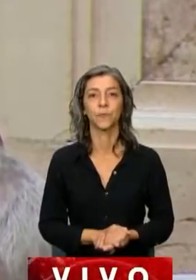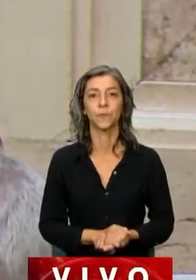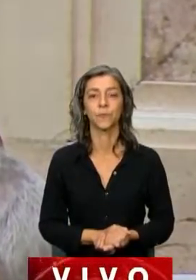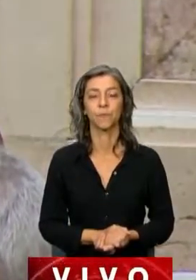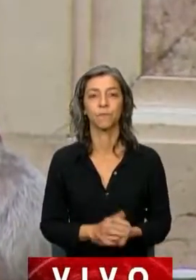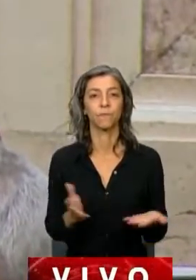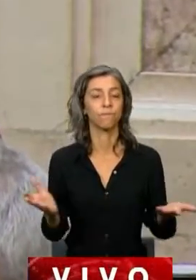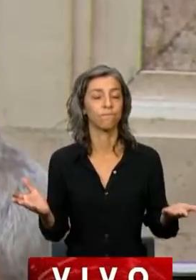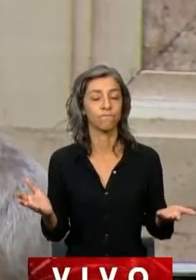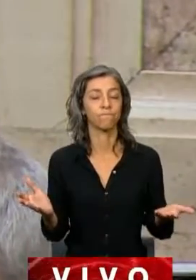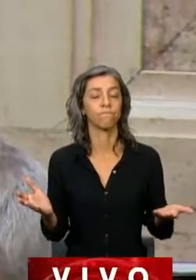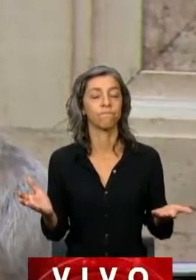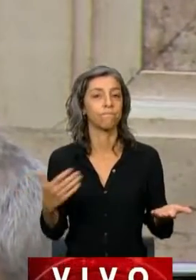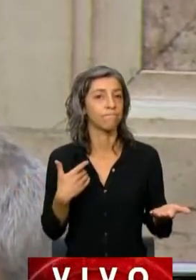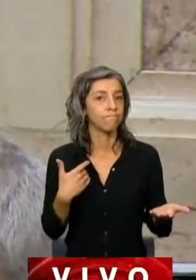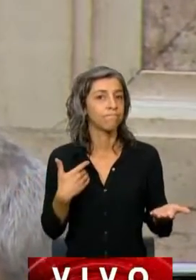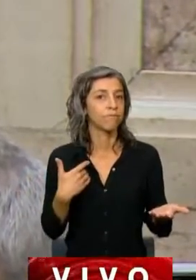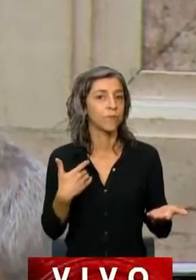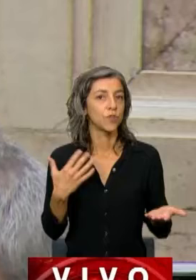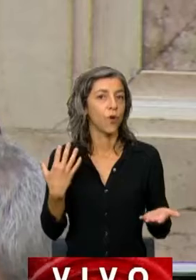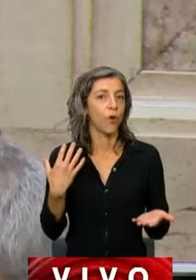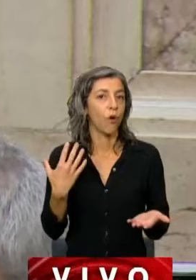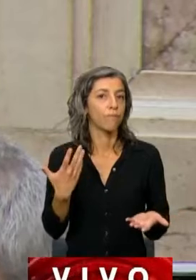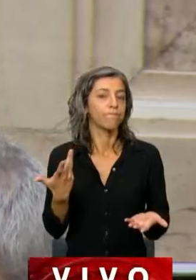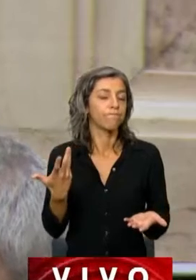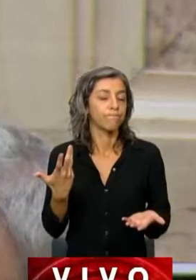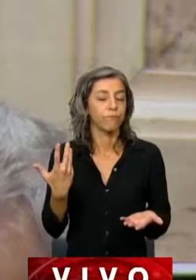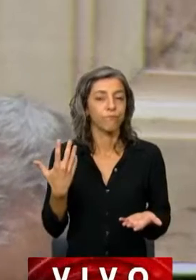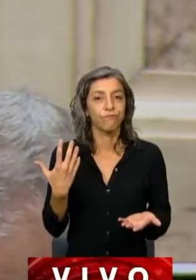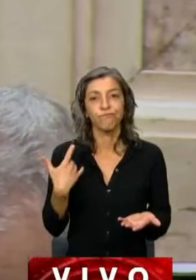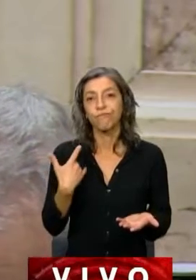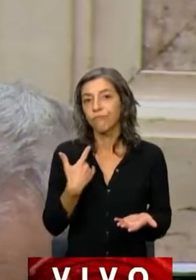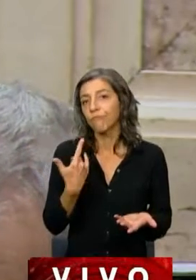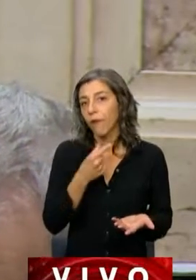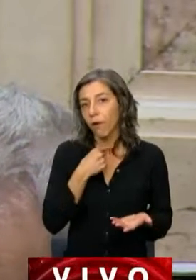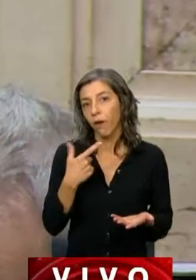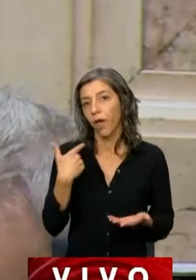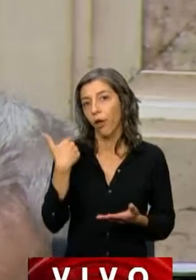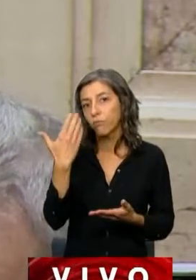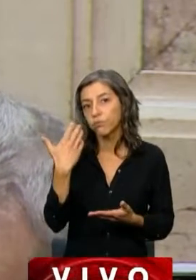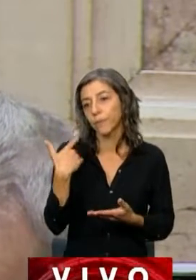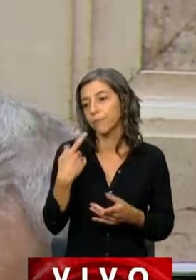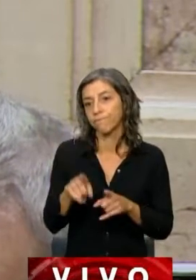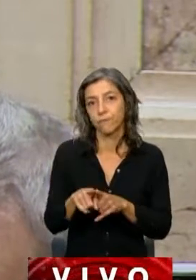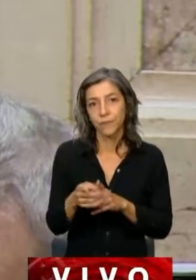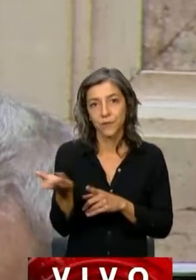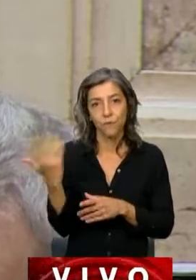Bueno, no puedo dejar de adherir a estas últimas palabras de homenaje a Irigoyen Alviar y